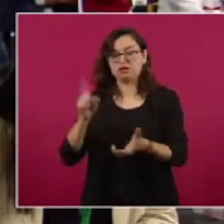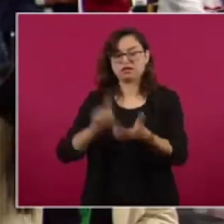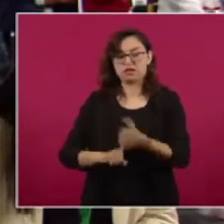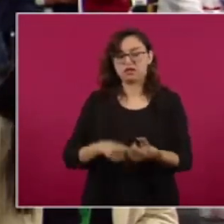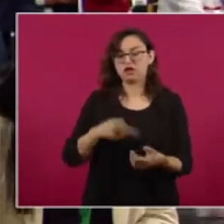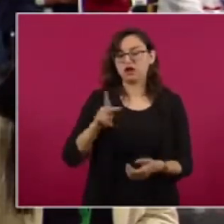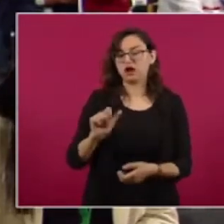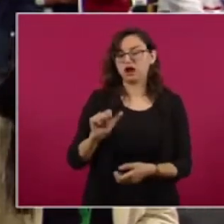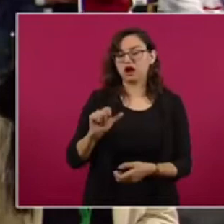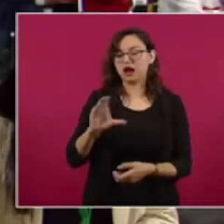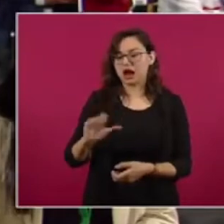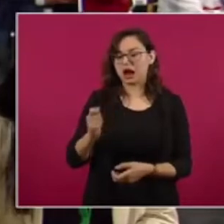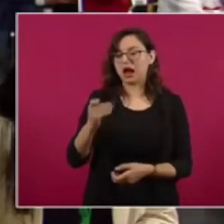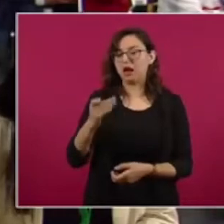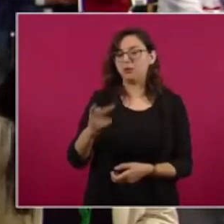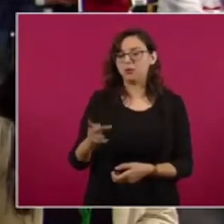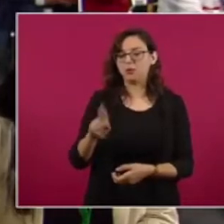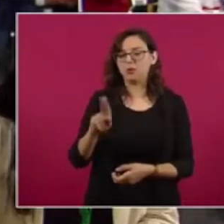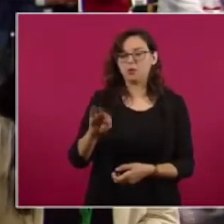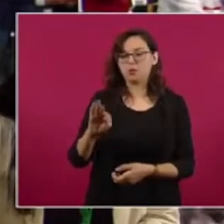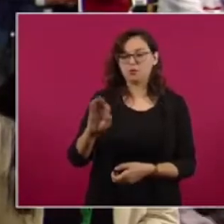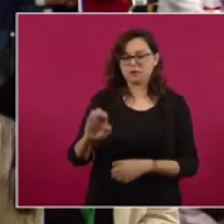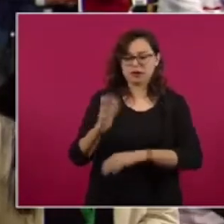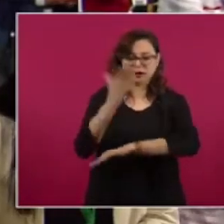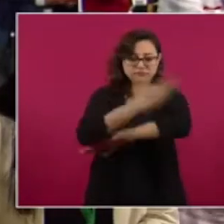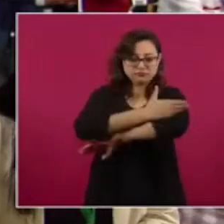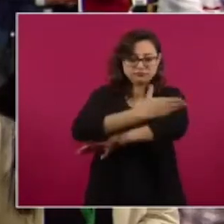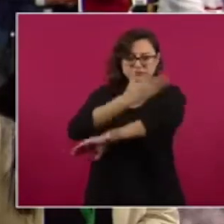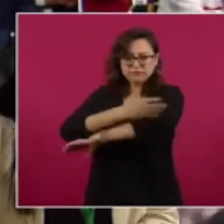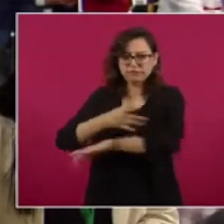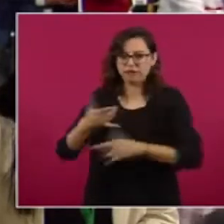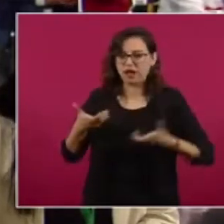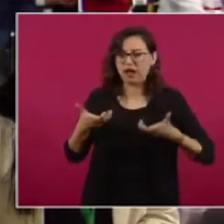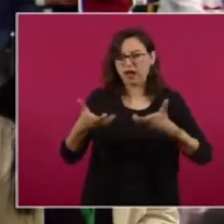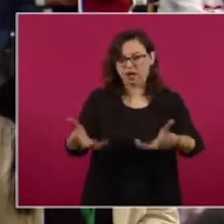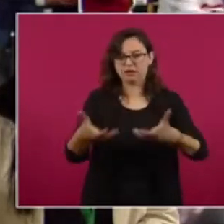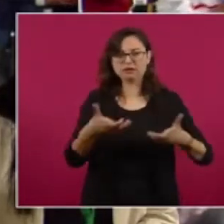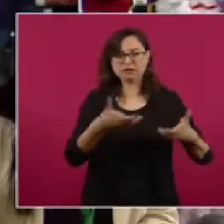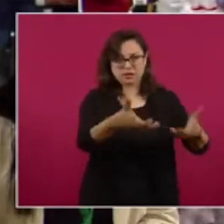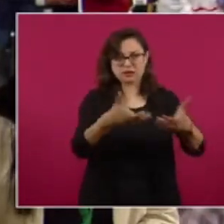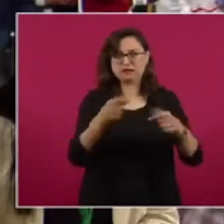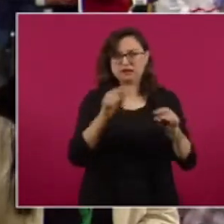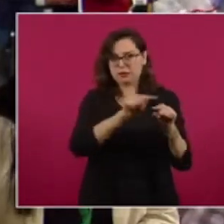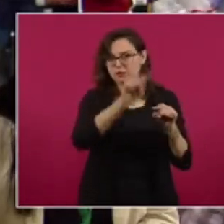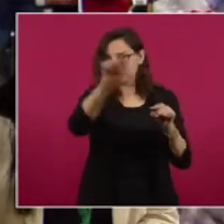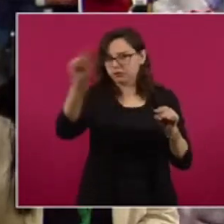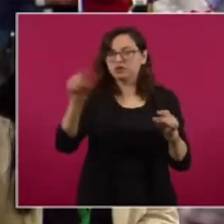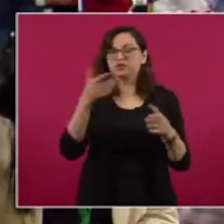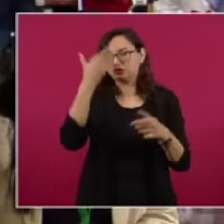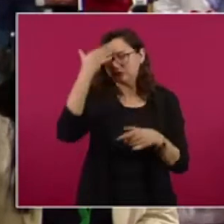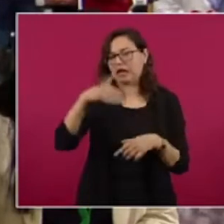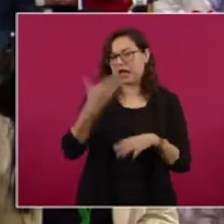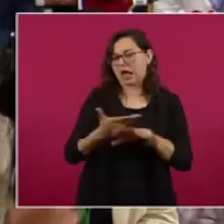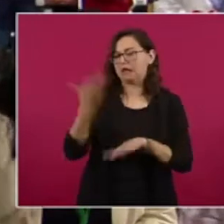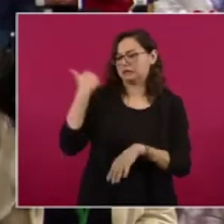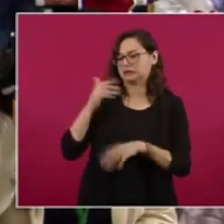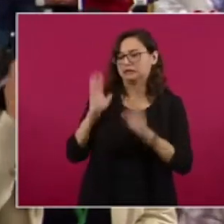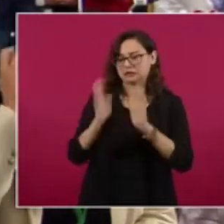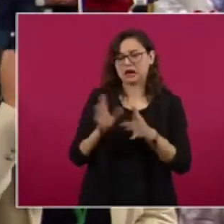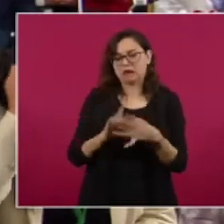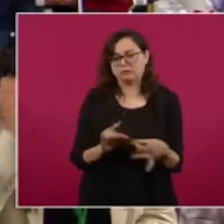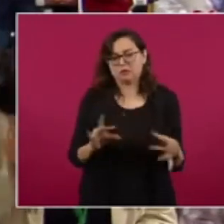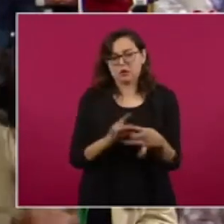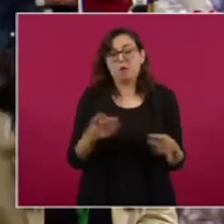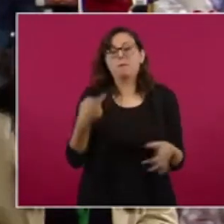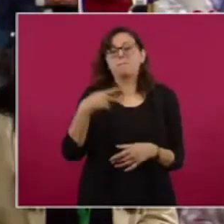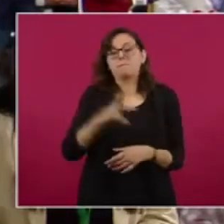este tema con Hans Salazar, yo ya le había hablado sobre este tema también hace 3 semanas, pero obviamente en esta investigación que yo